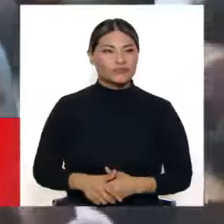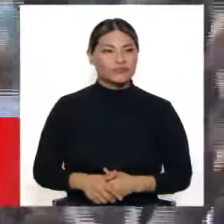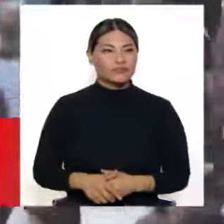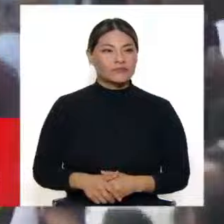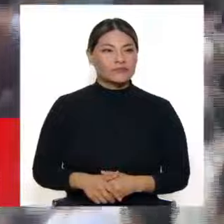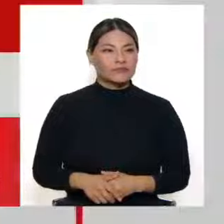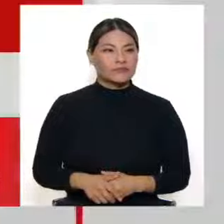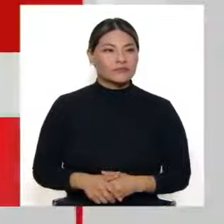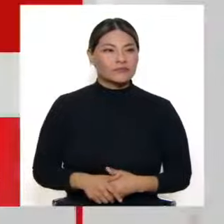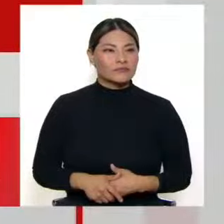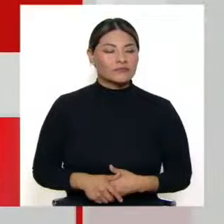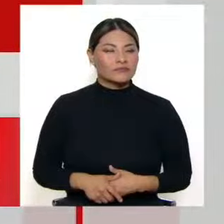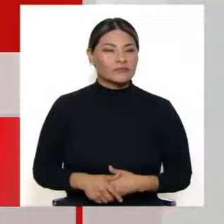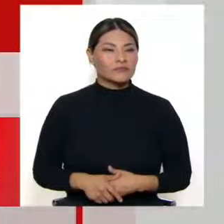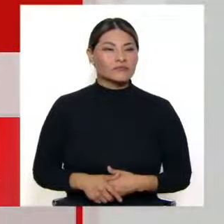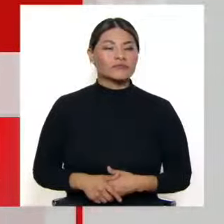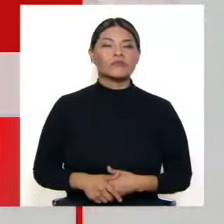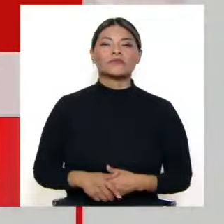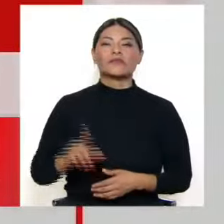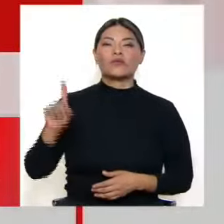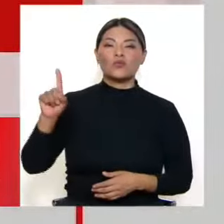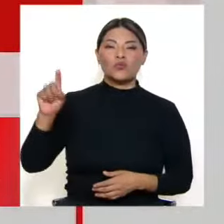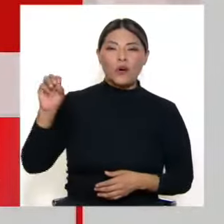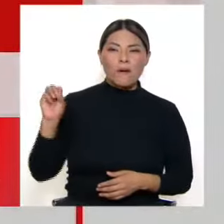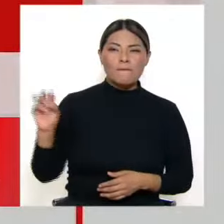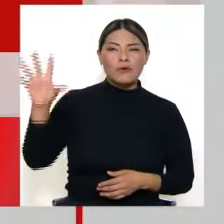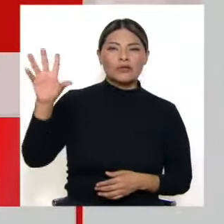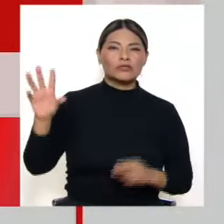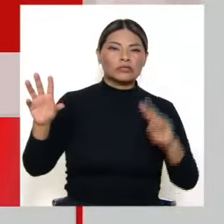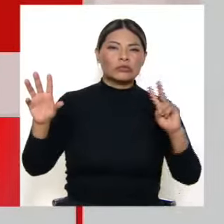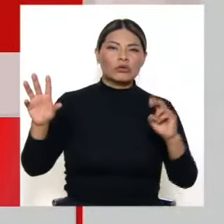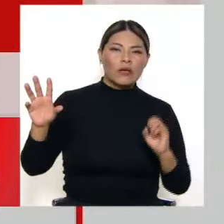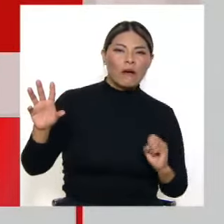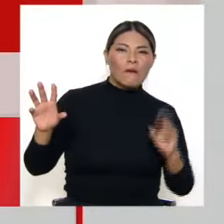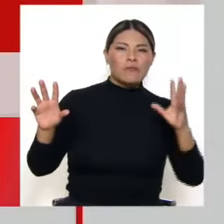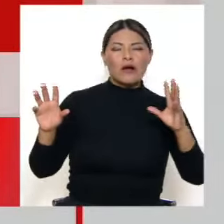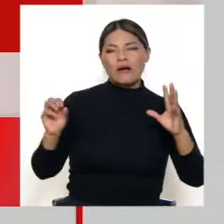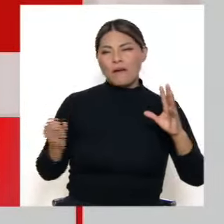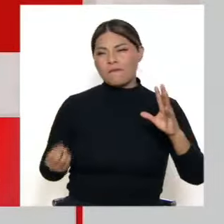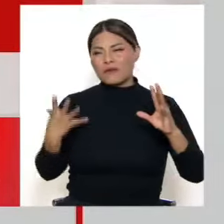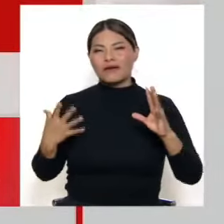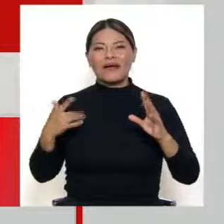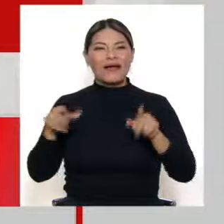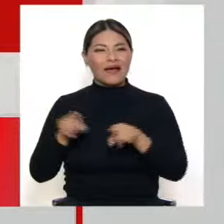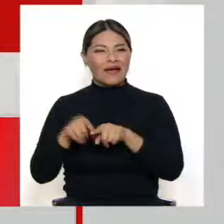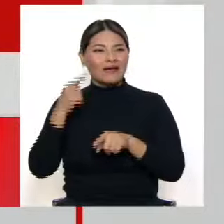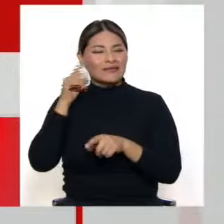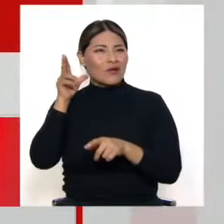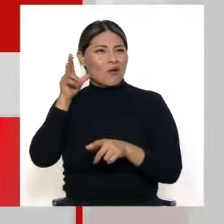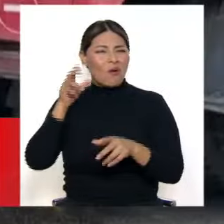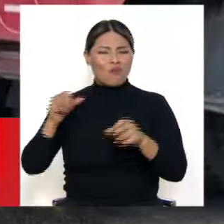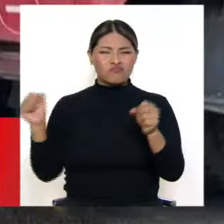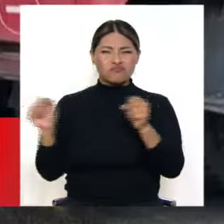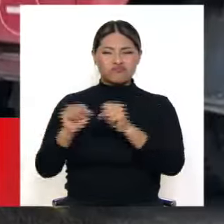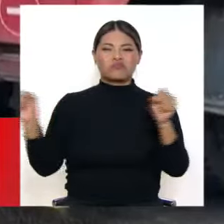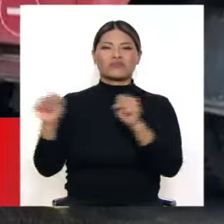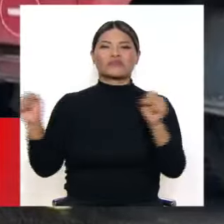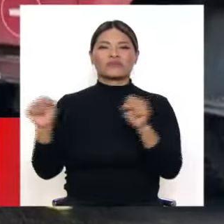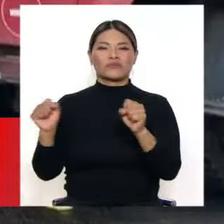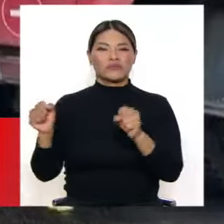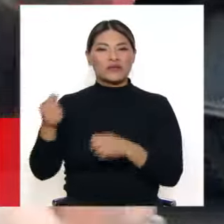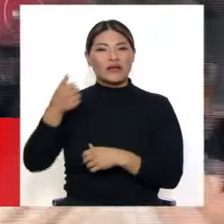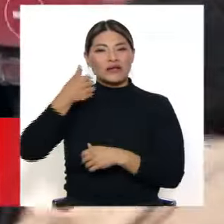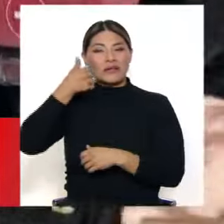desató uno a uno en simultáneo esta vez eran walky talkis los que explotaban las